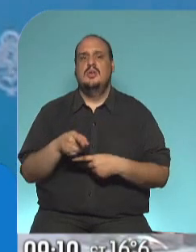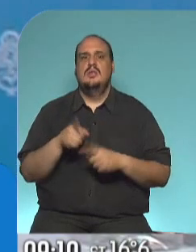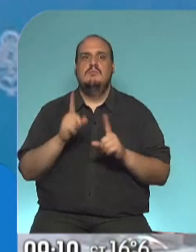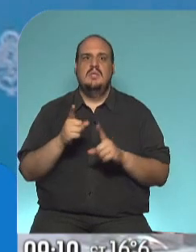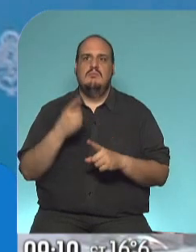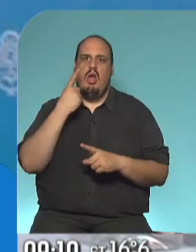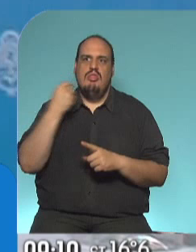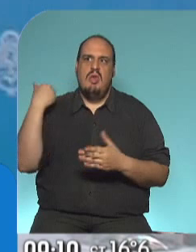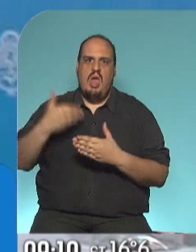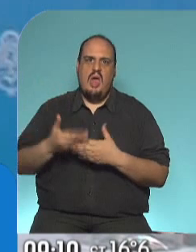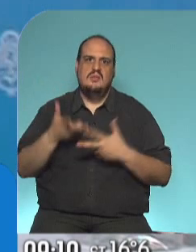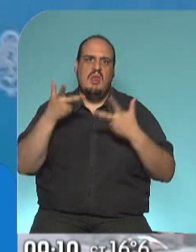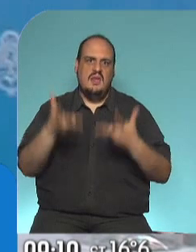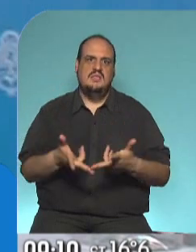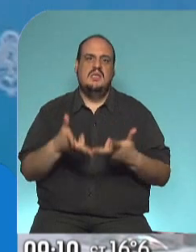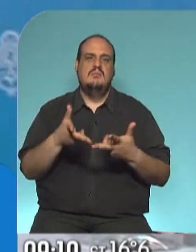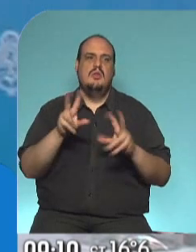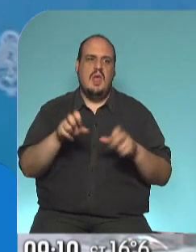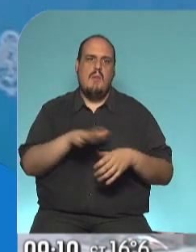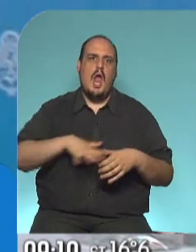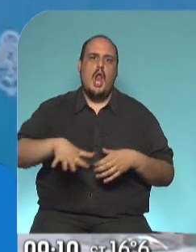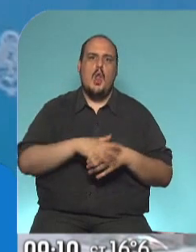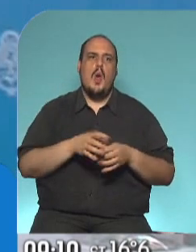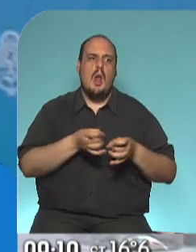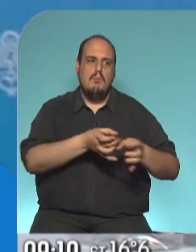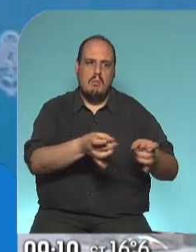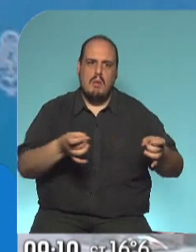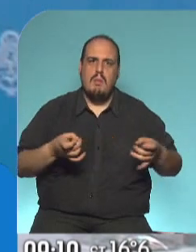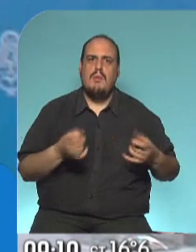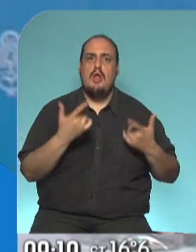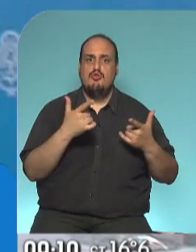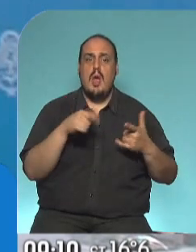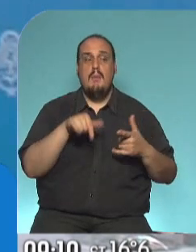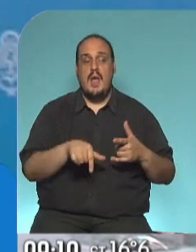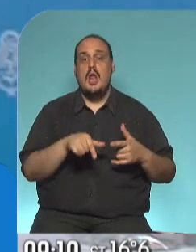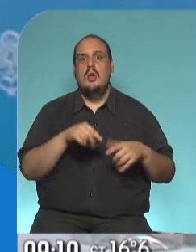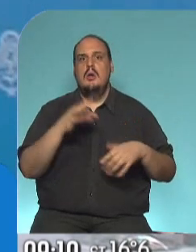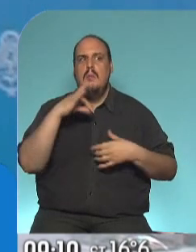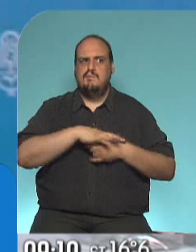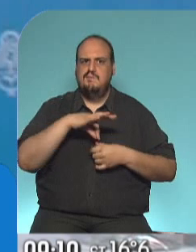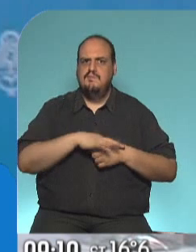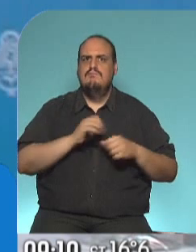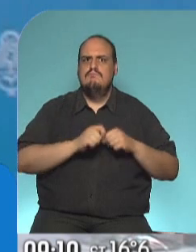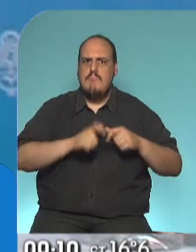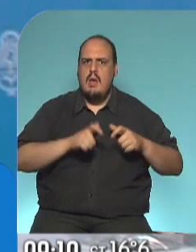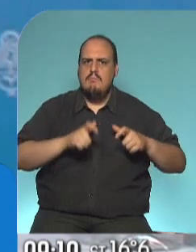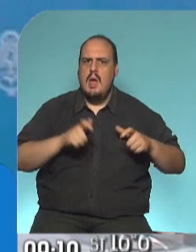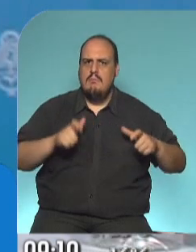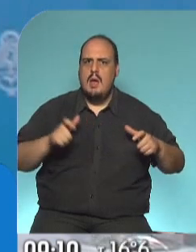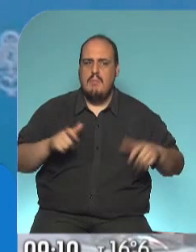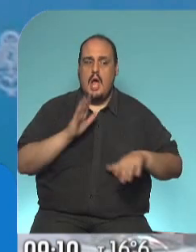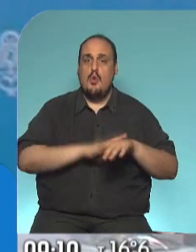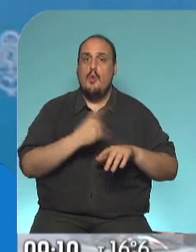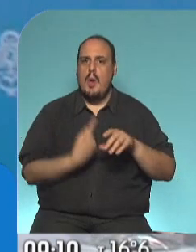los últimos días de los lugares con transmisión sin transmisión comunitaria con aumento del número de casos en función de un brote